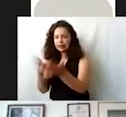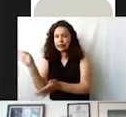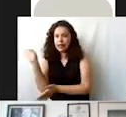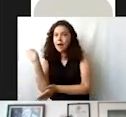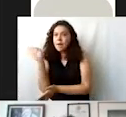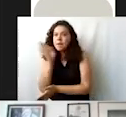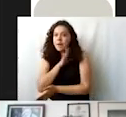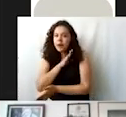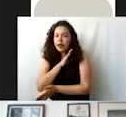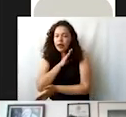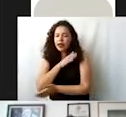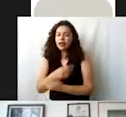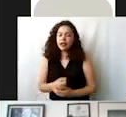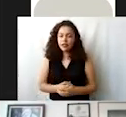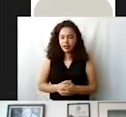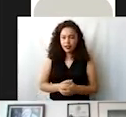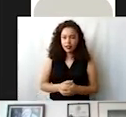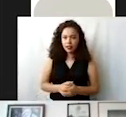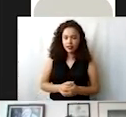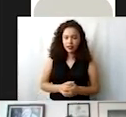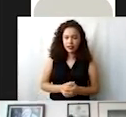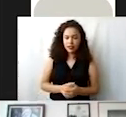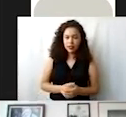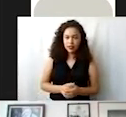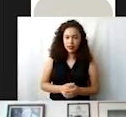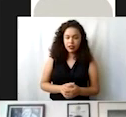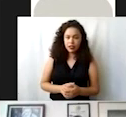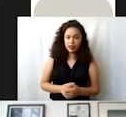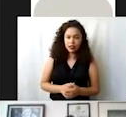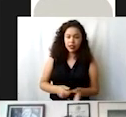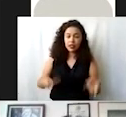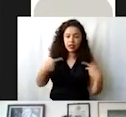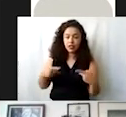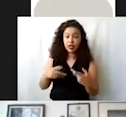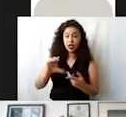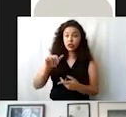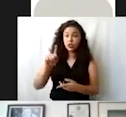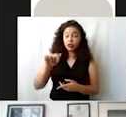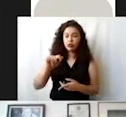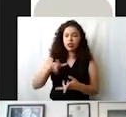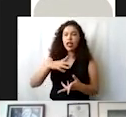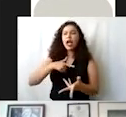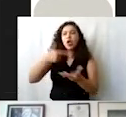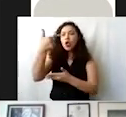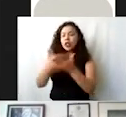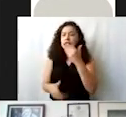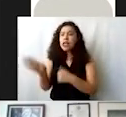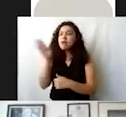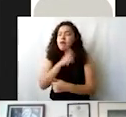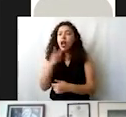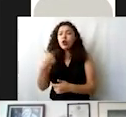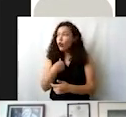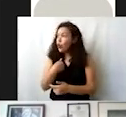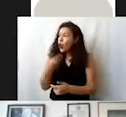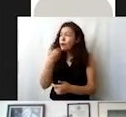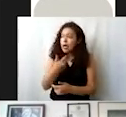y el contribuyente puede desvirtuar los hechos para que no esté en esa lista negra, ¿no? Porque